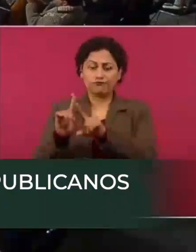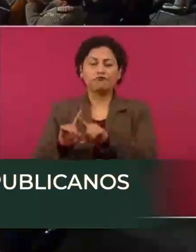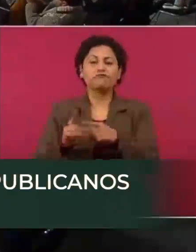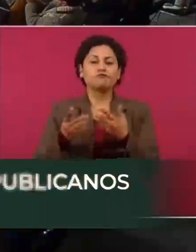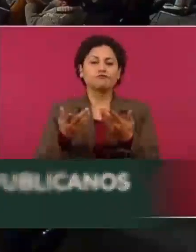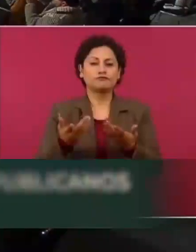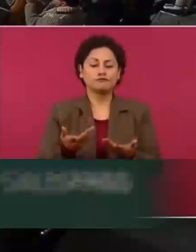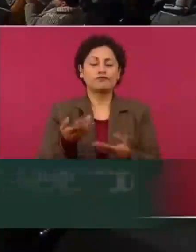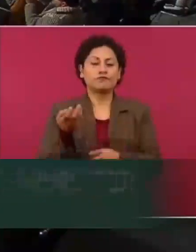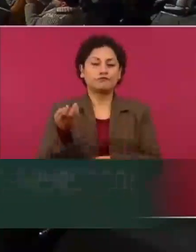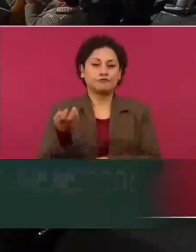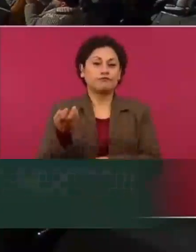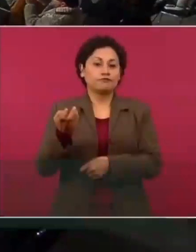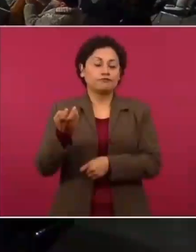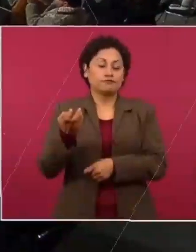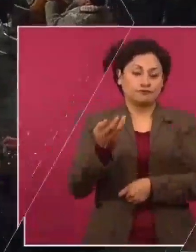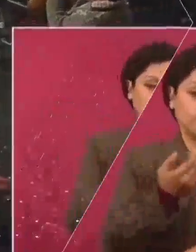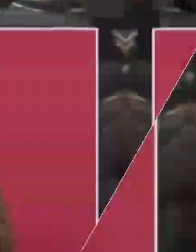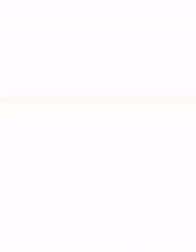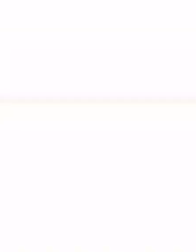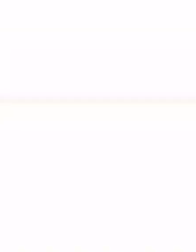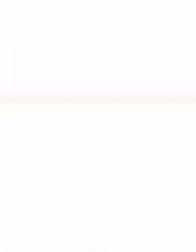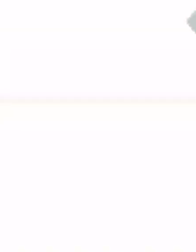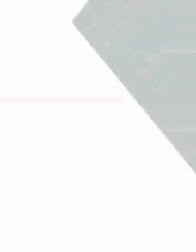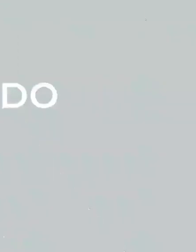de 6 toneladas confiscadas.